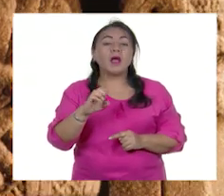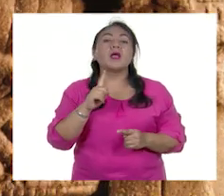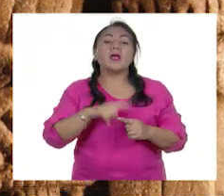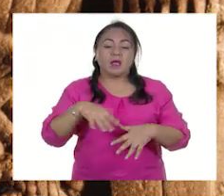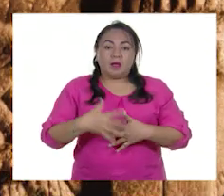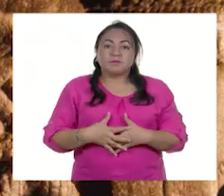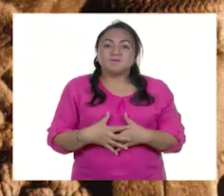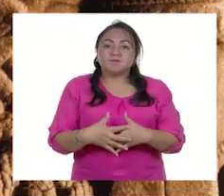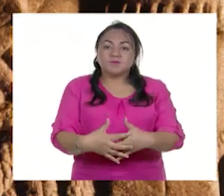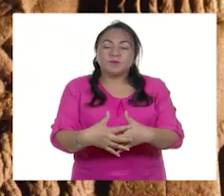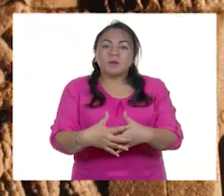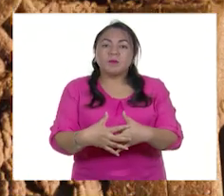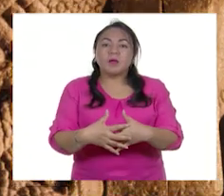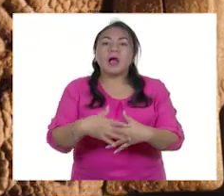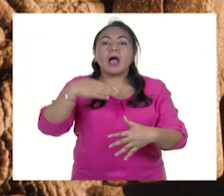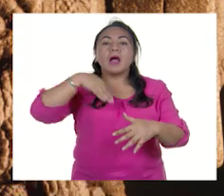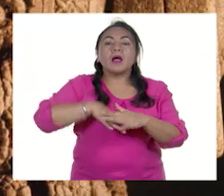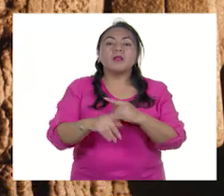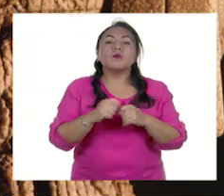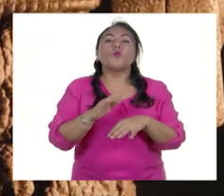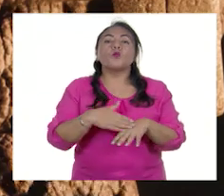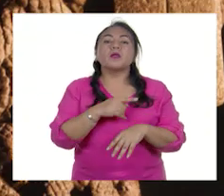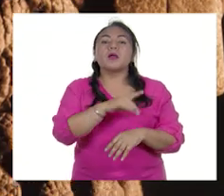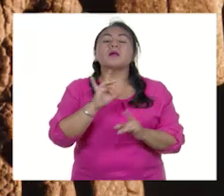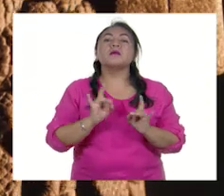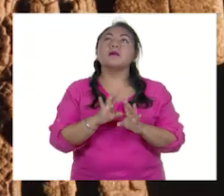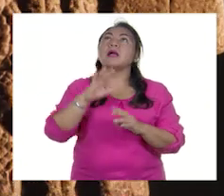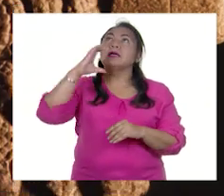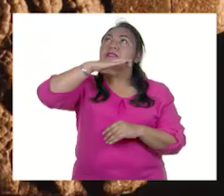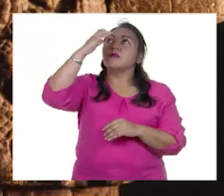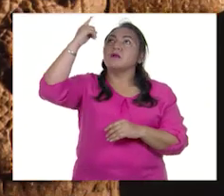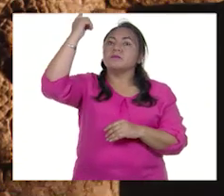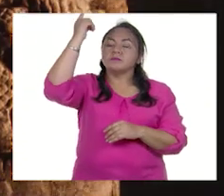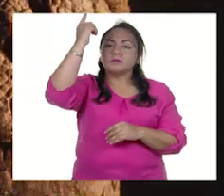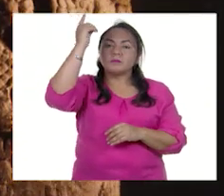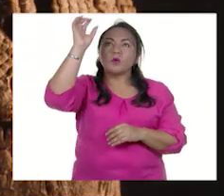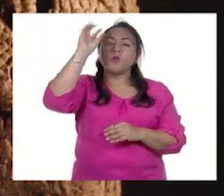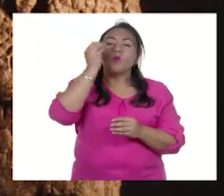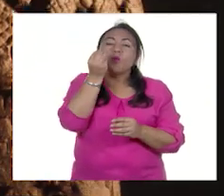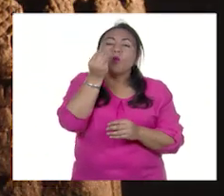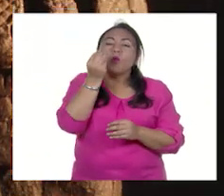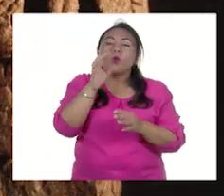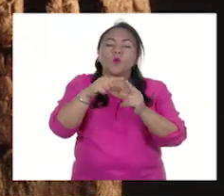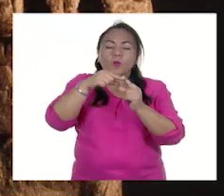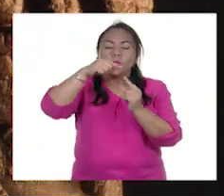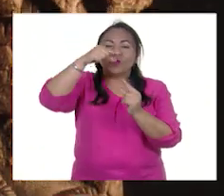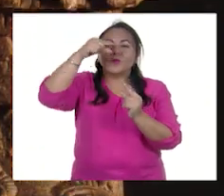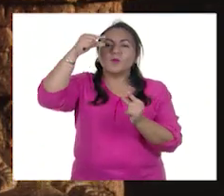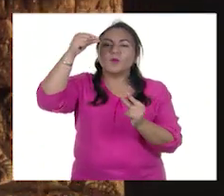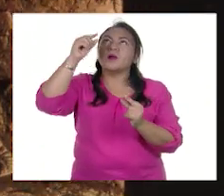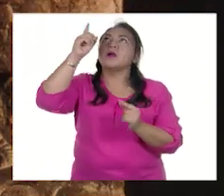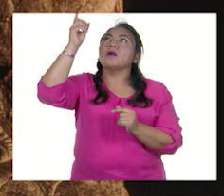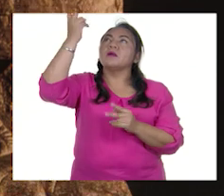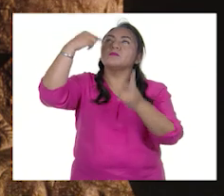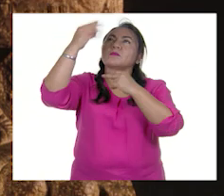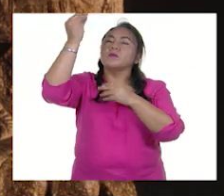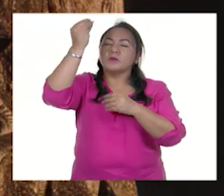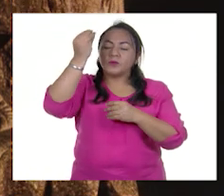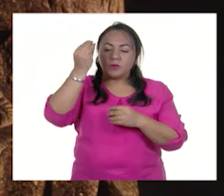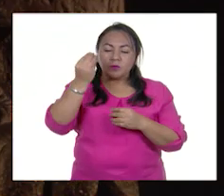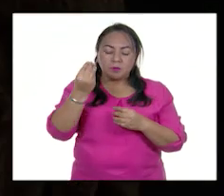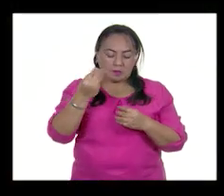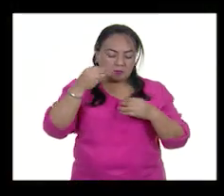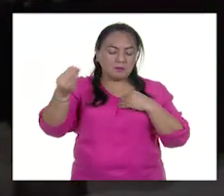templo de los dioses debido a que tomó o cayó del cielo una pequeña bolita de plumas que ella colocó entre sus